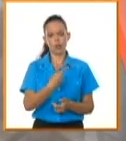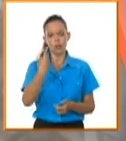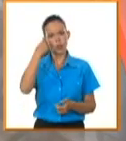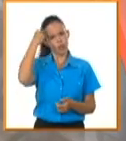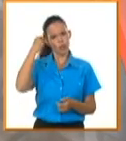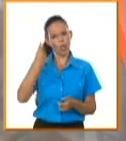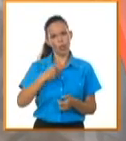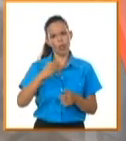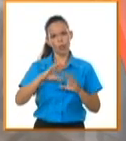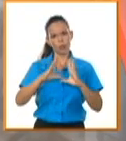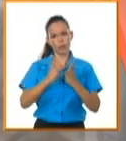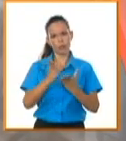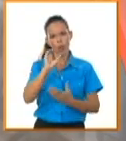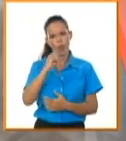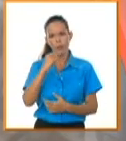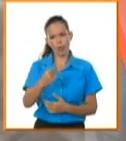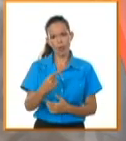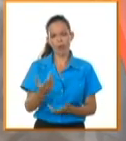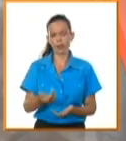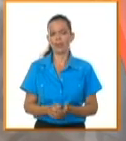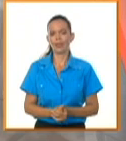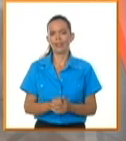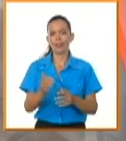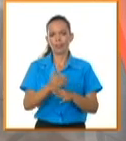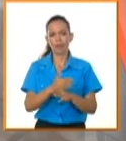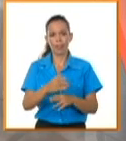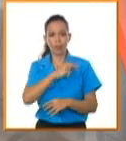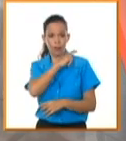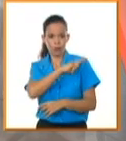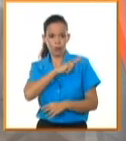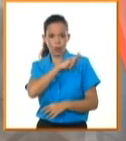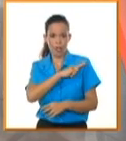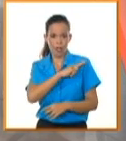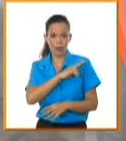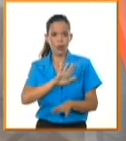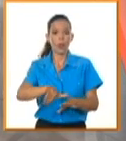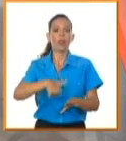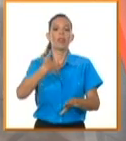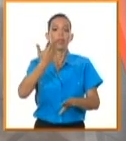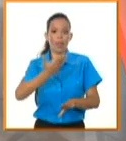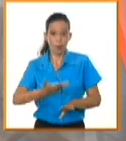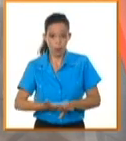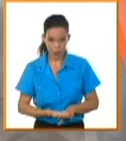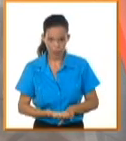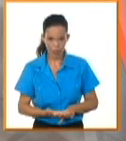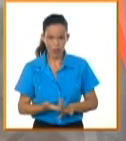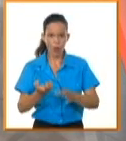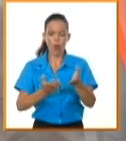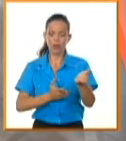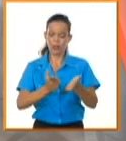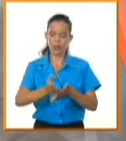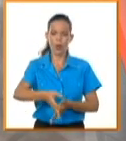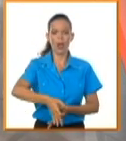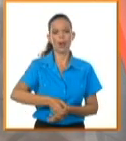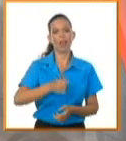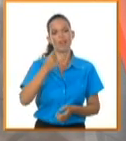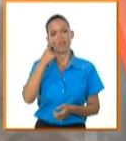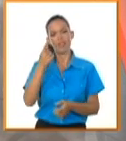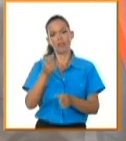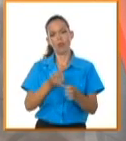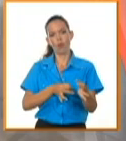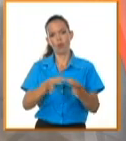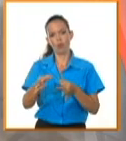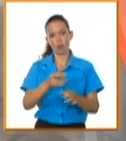en los sucesivo también funcionarios del sistema bancario ampliarán en este mal concepto que que se ha estado manejando